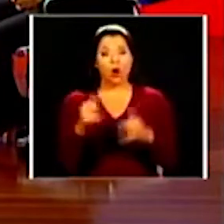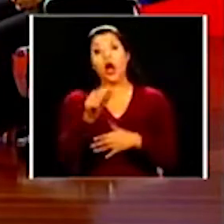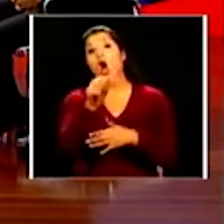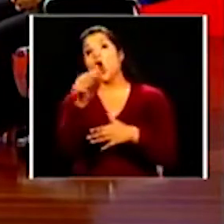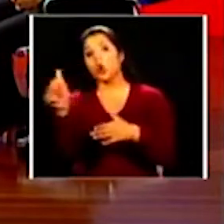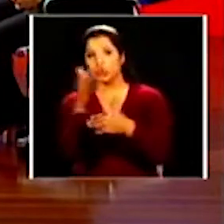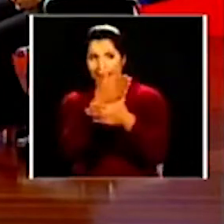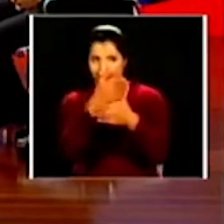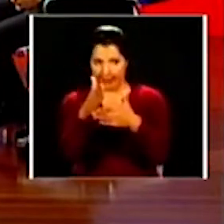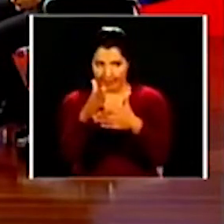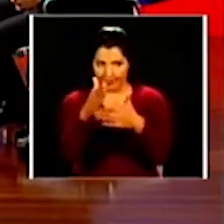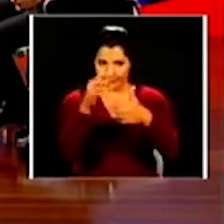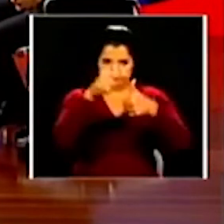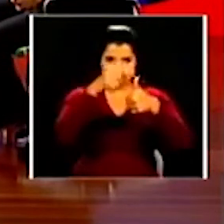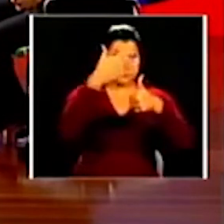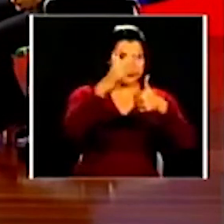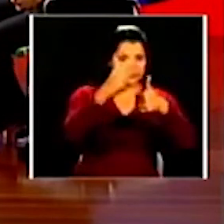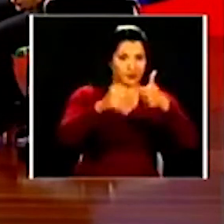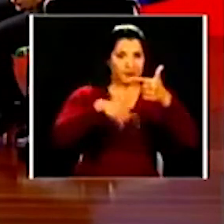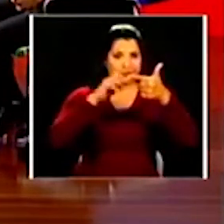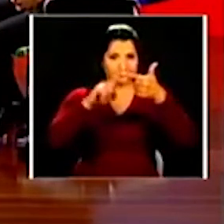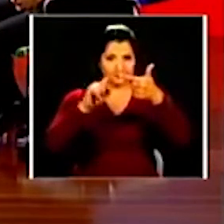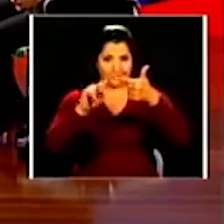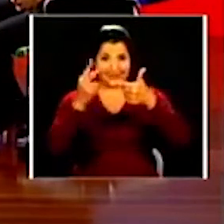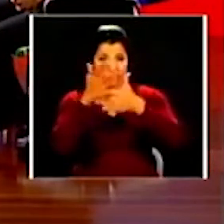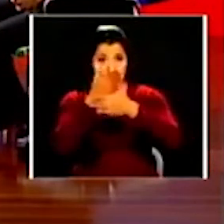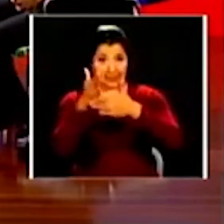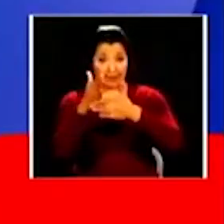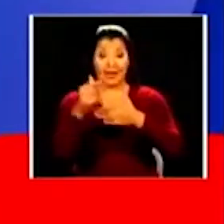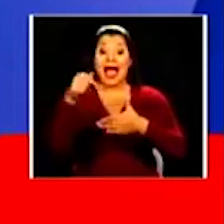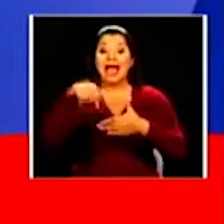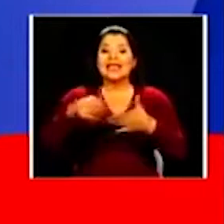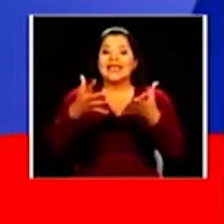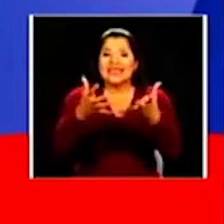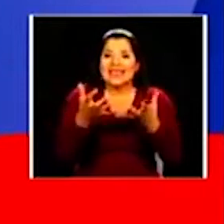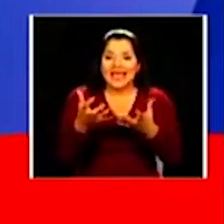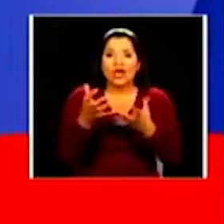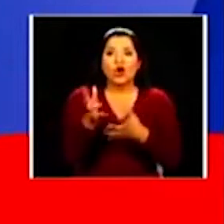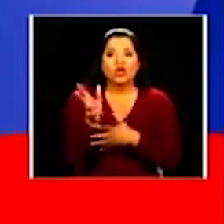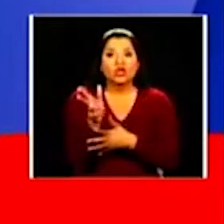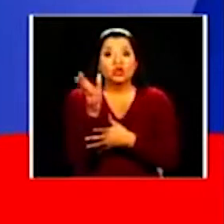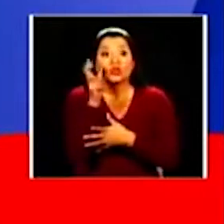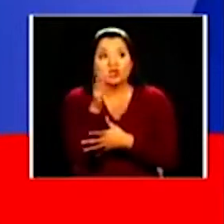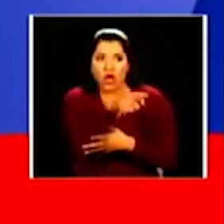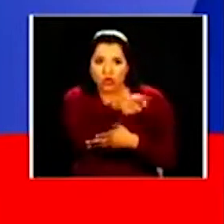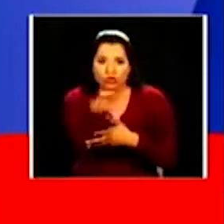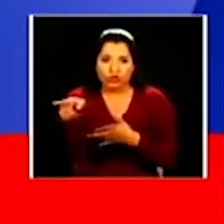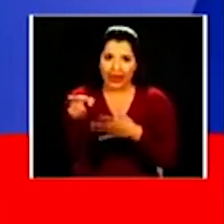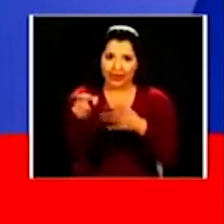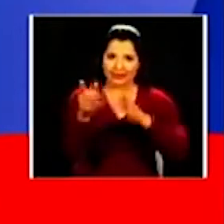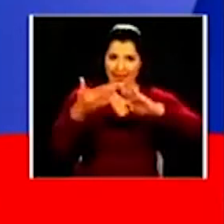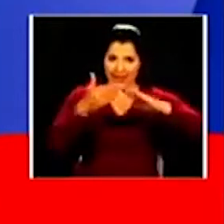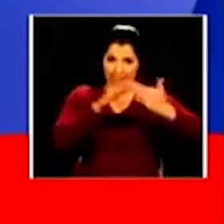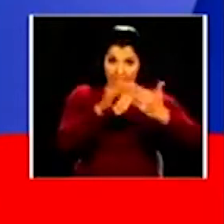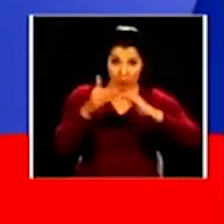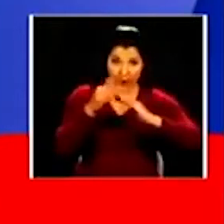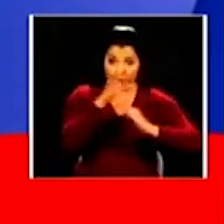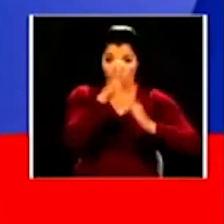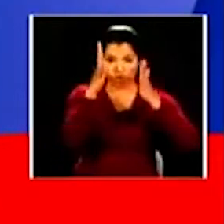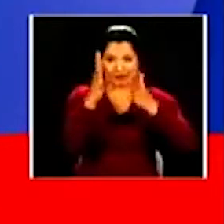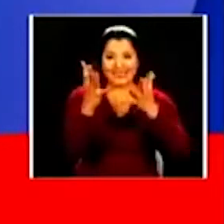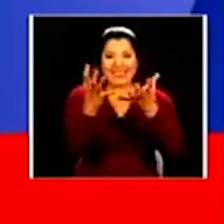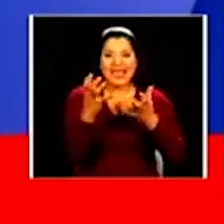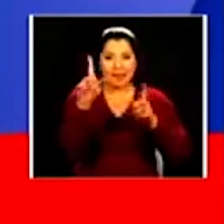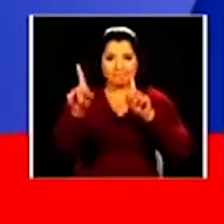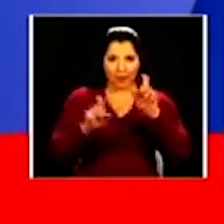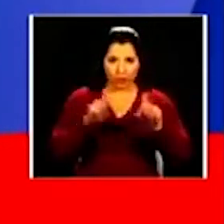bloque. Aquí nos interesa escuchar lo que usted, ciudadano costarricense, quiere plantearle aquí a los 2 señores el día de hoy.